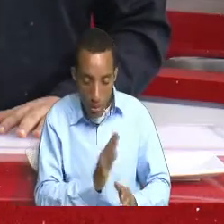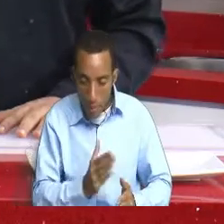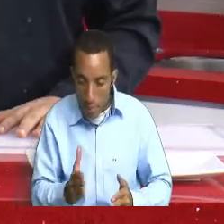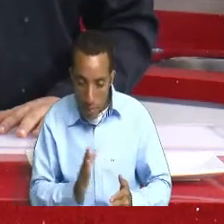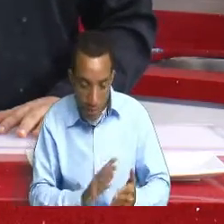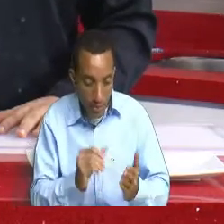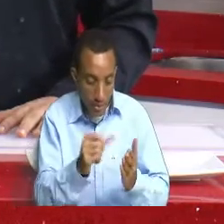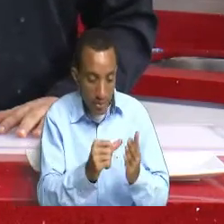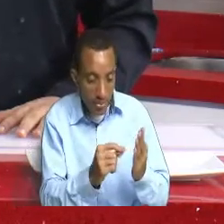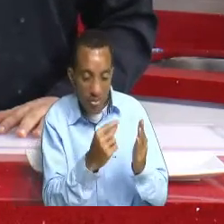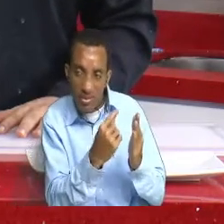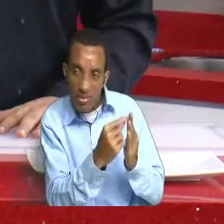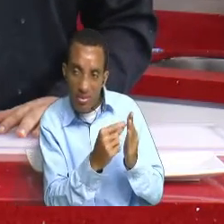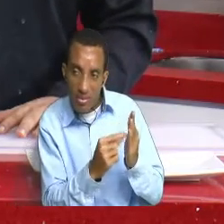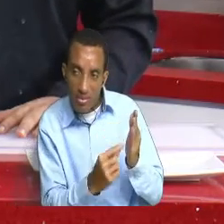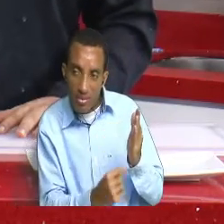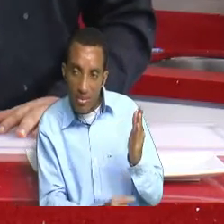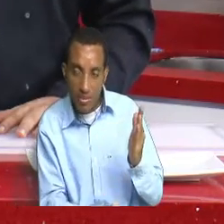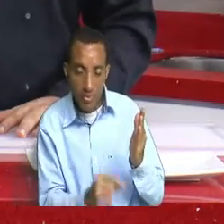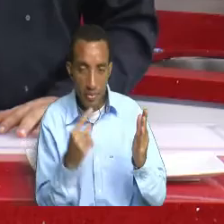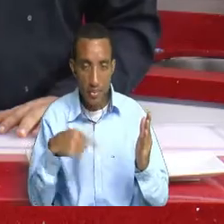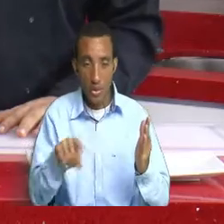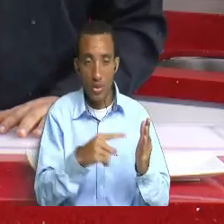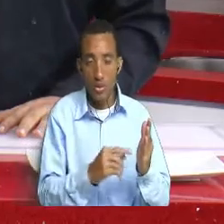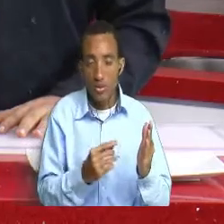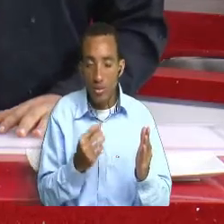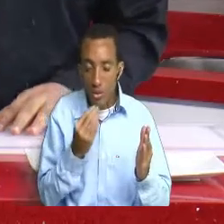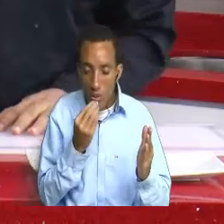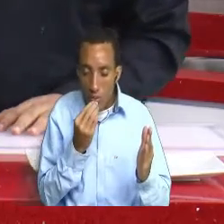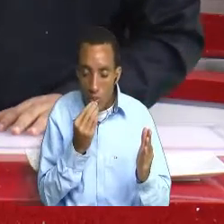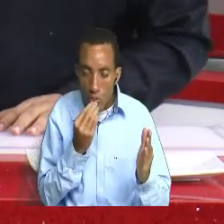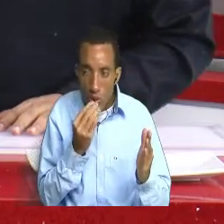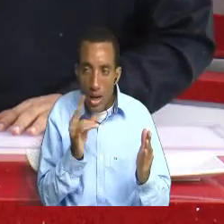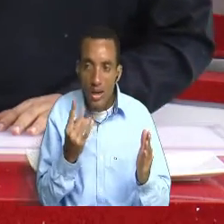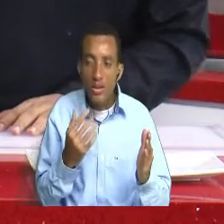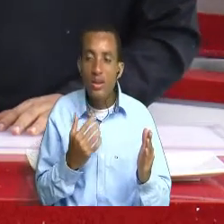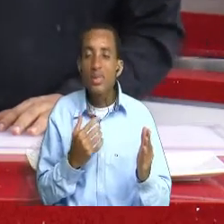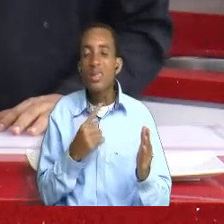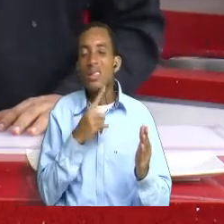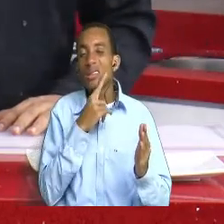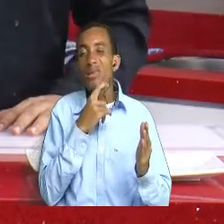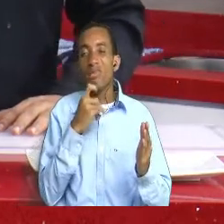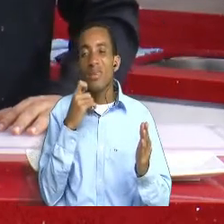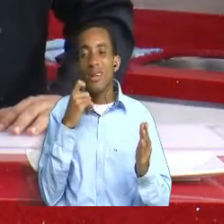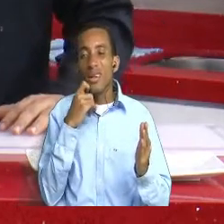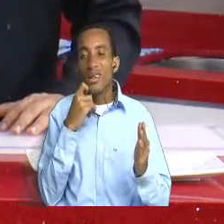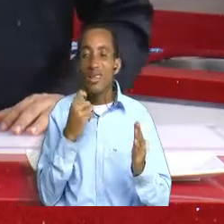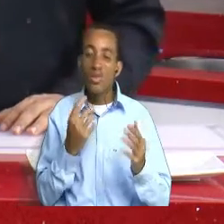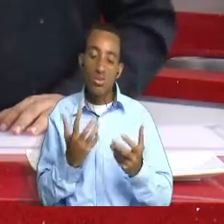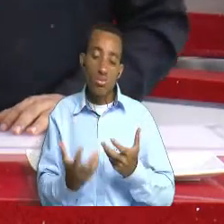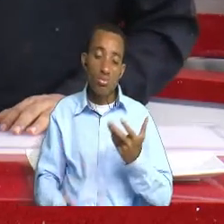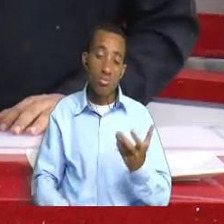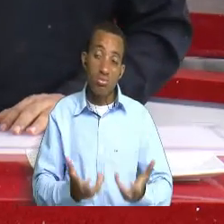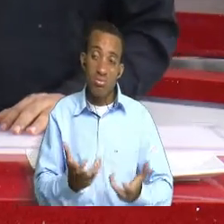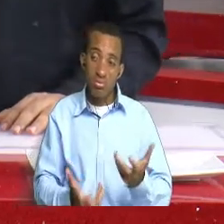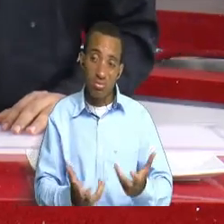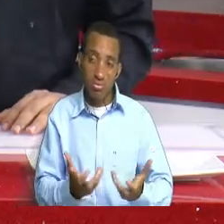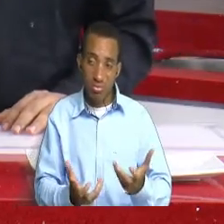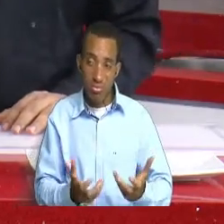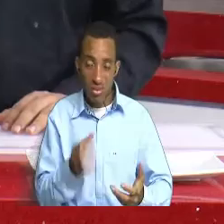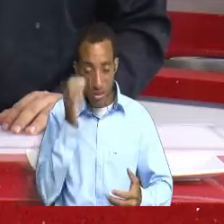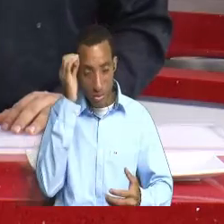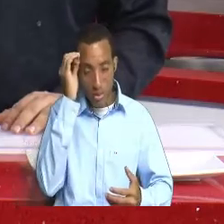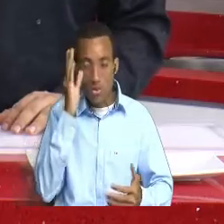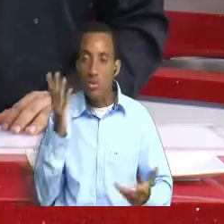las demás los pueden ustedes ir a degustar si dado caso le da así como parejita de pronto a cocinar en la casa que no es la idea lo pueden hacer en el